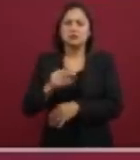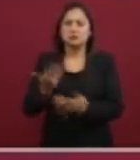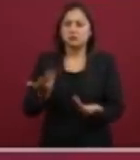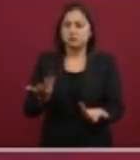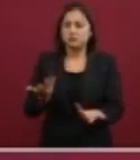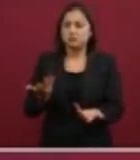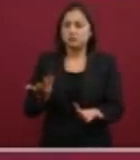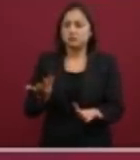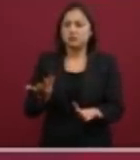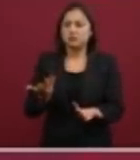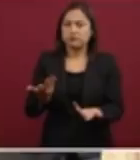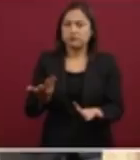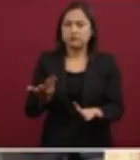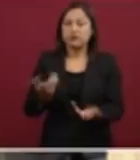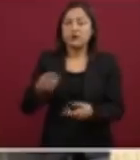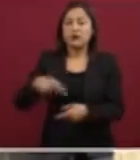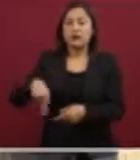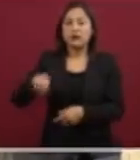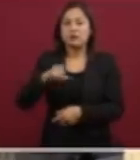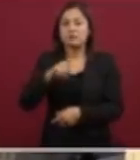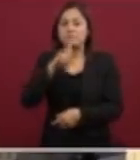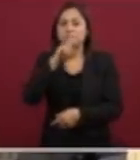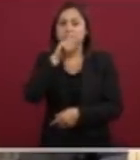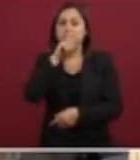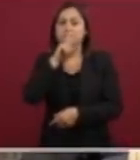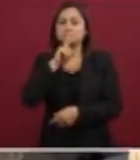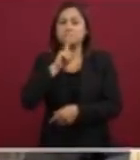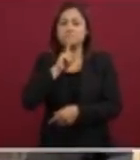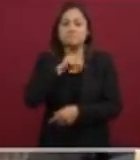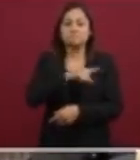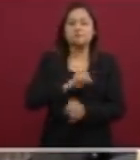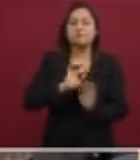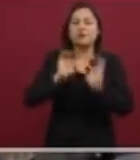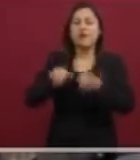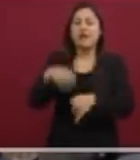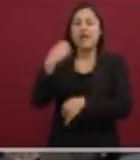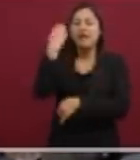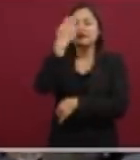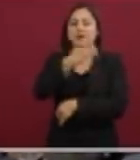con el pretexto de que no pasaban el examen de admisión,